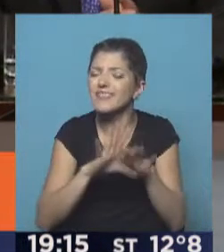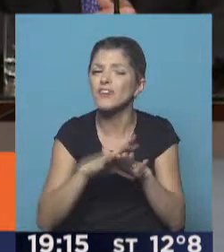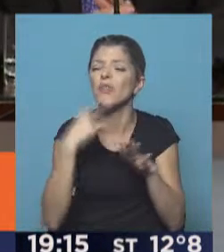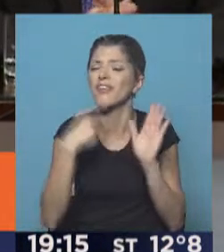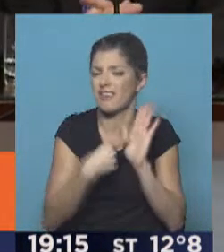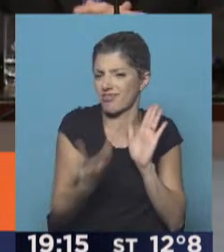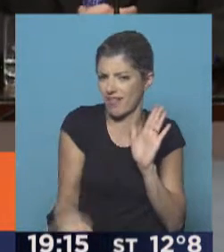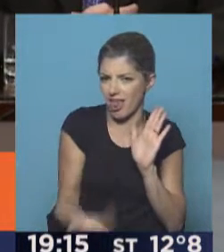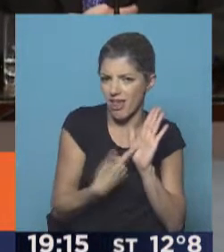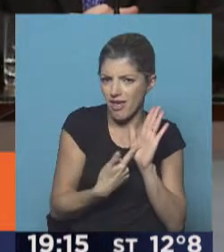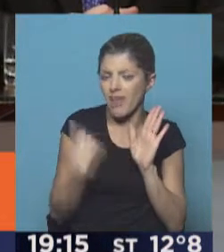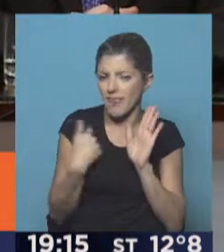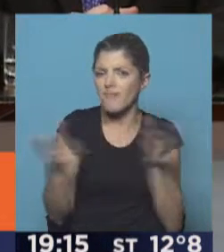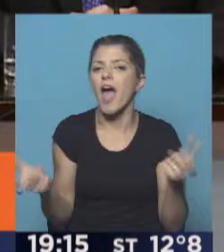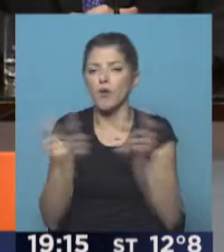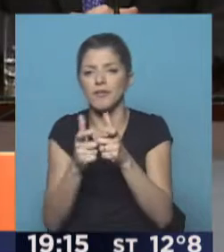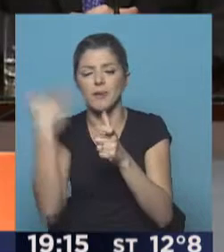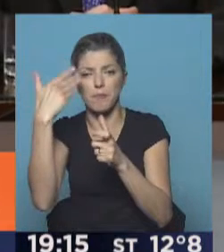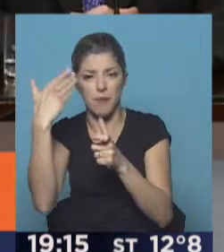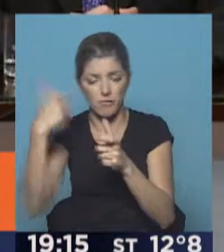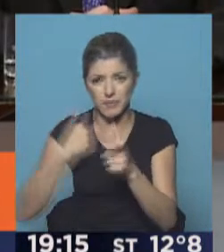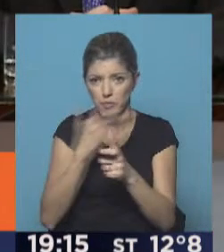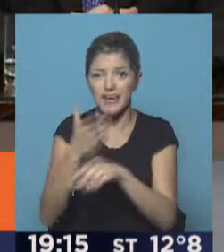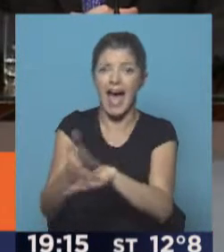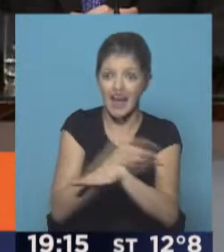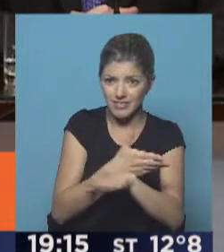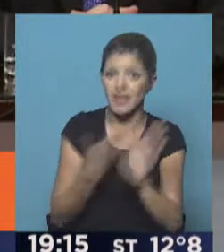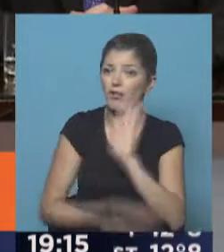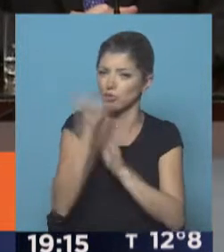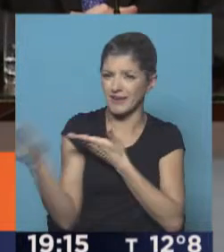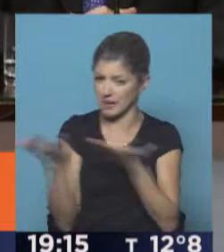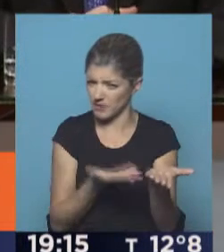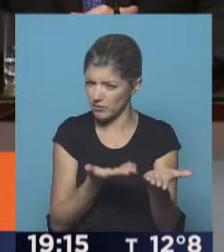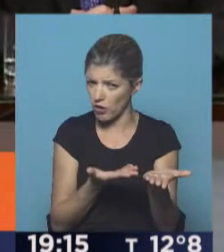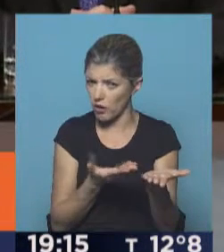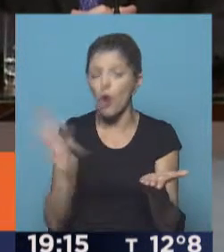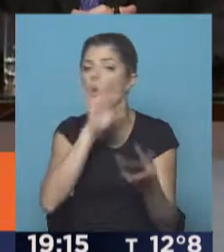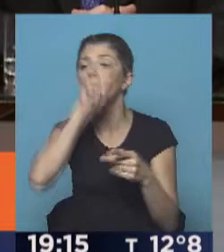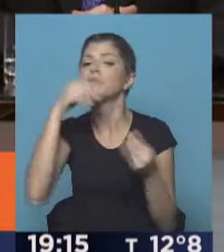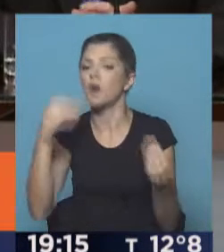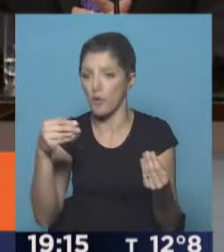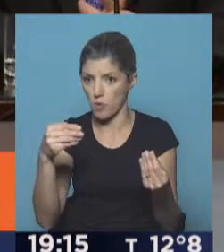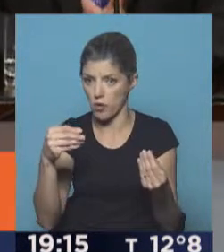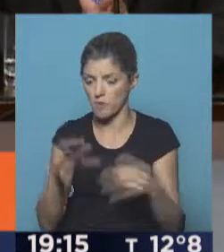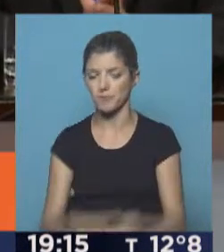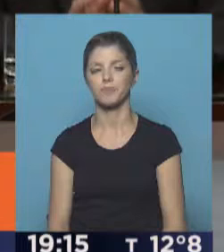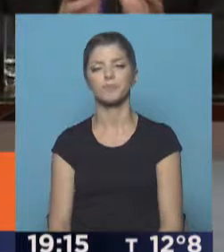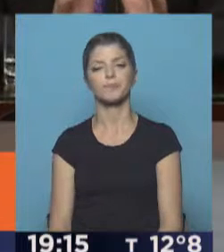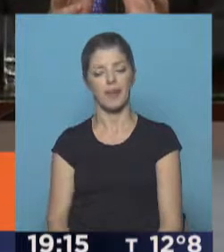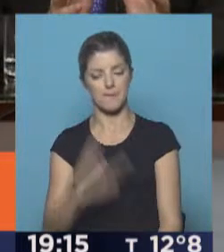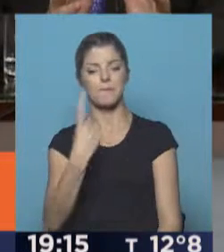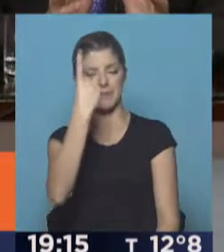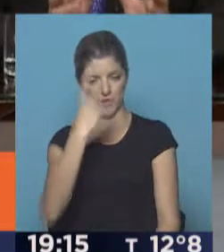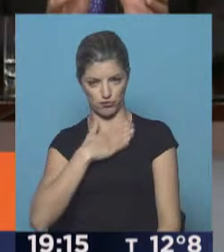públicas deben concretarse antes de que se apliquen los aumentos tarifarios? Gracias. La primera parte de la pregunta,